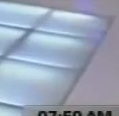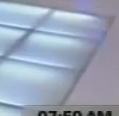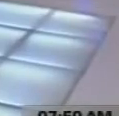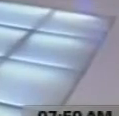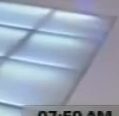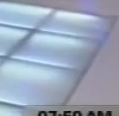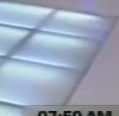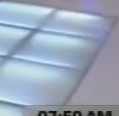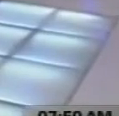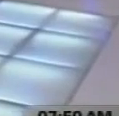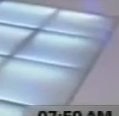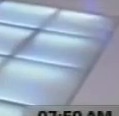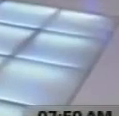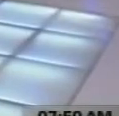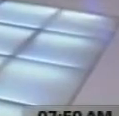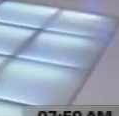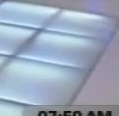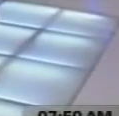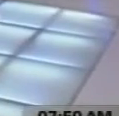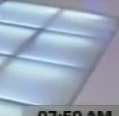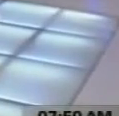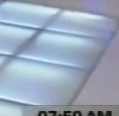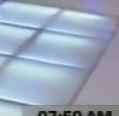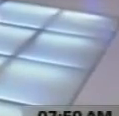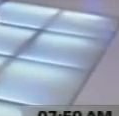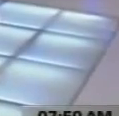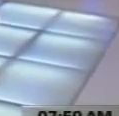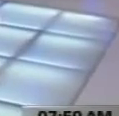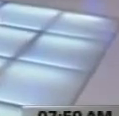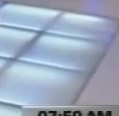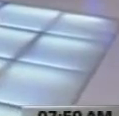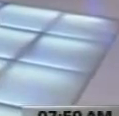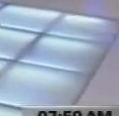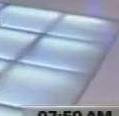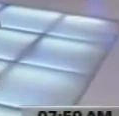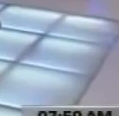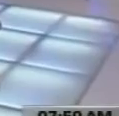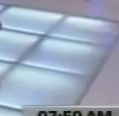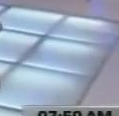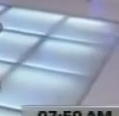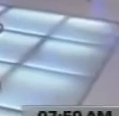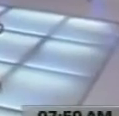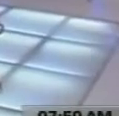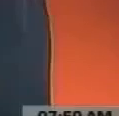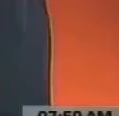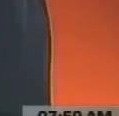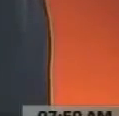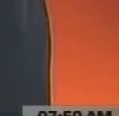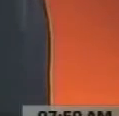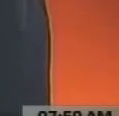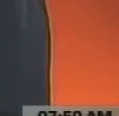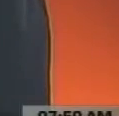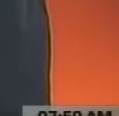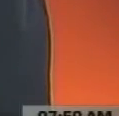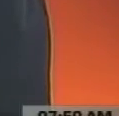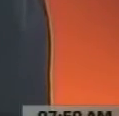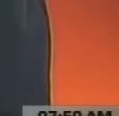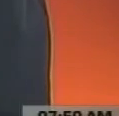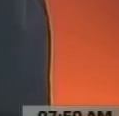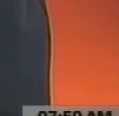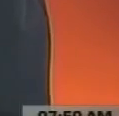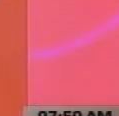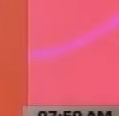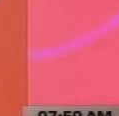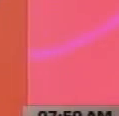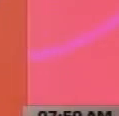que seguramente ha sido y ha estado en boga de muchas personas que quizás no conocen la parte técnica, ministro, no le vamos a poner un reto acá, sin entrar en muchas cosas técnicas,